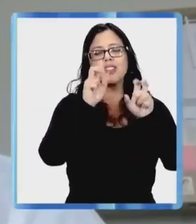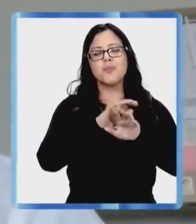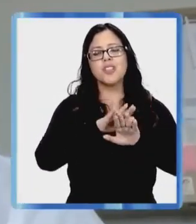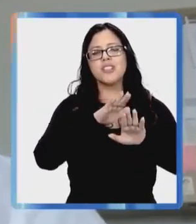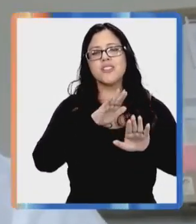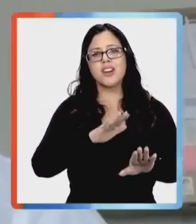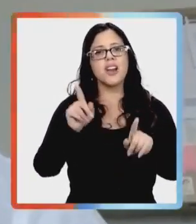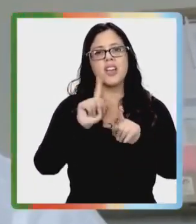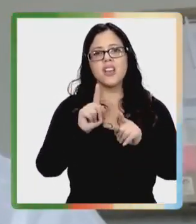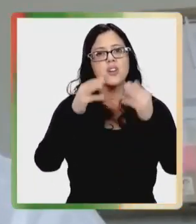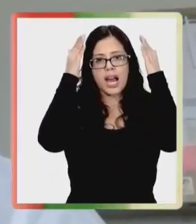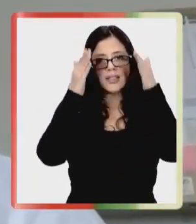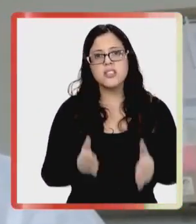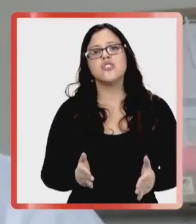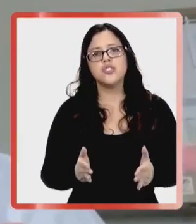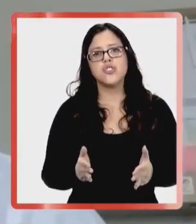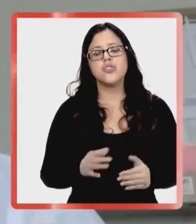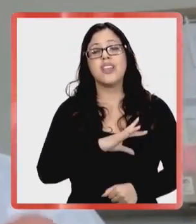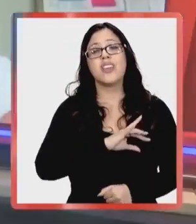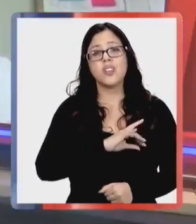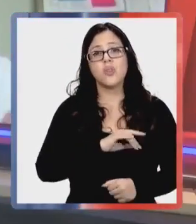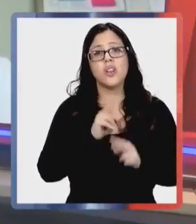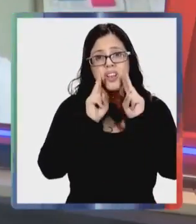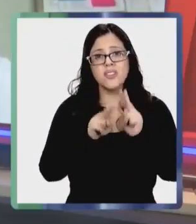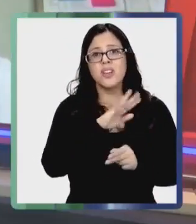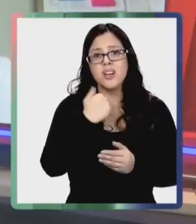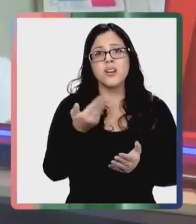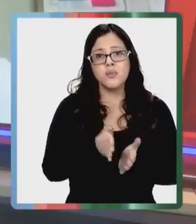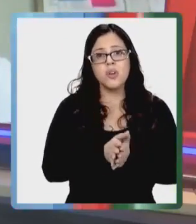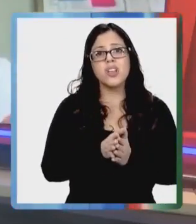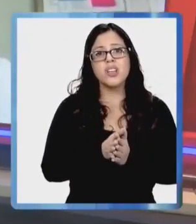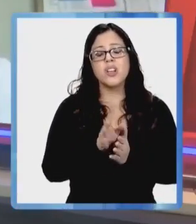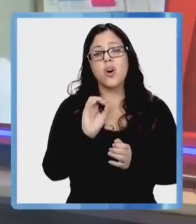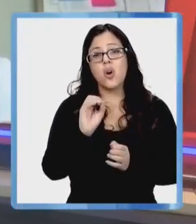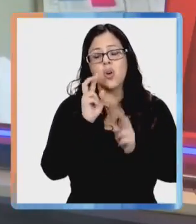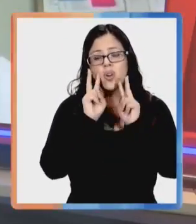prevención que en atención terciaria, que duele tanto ver morir o